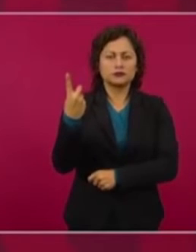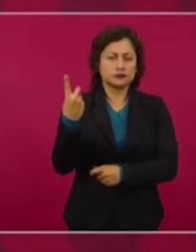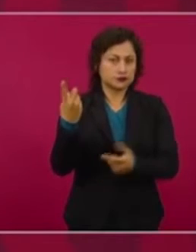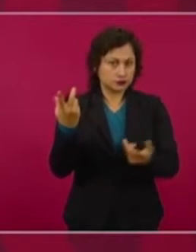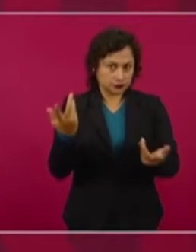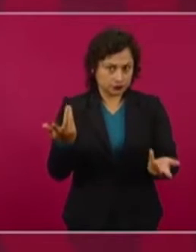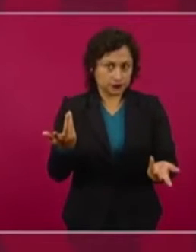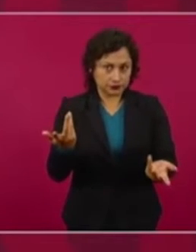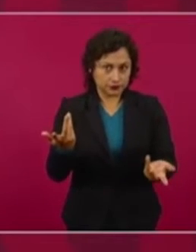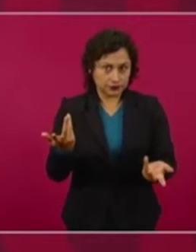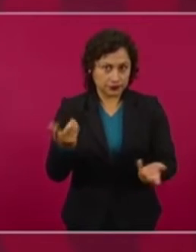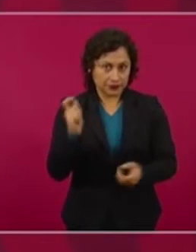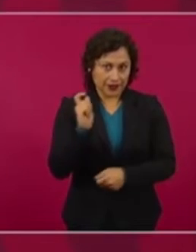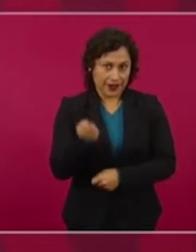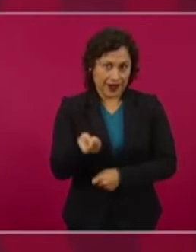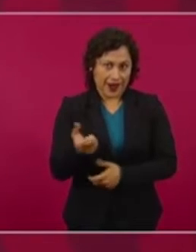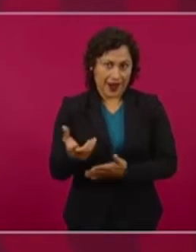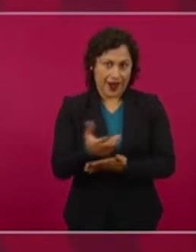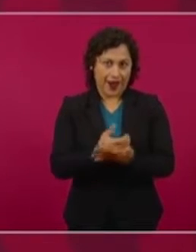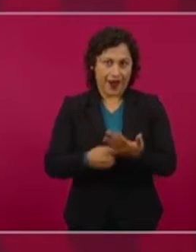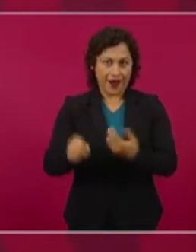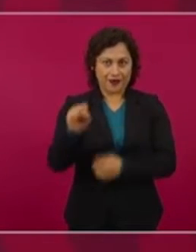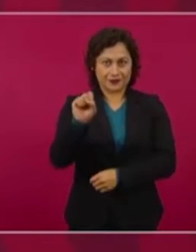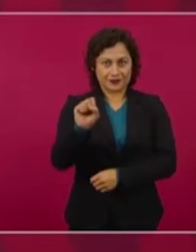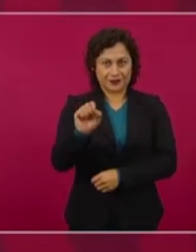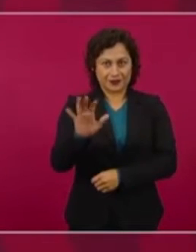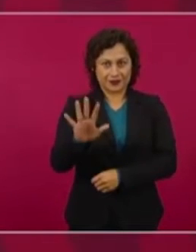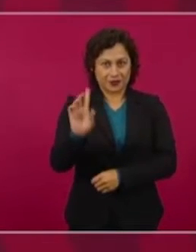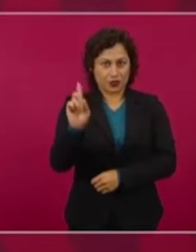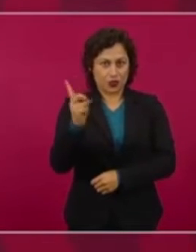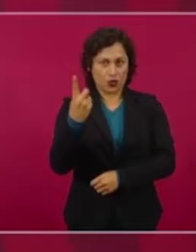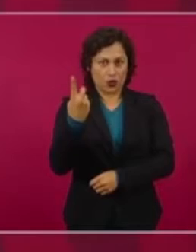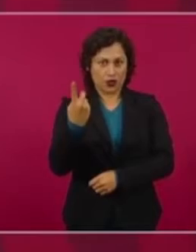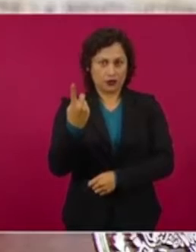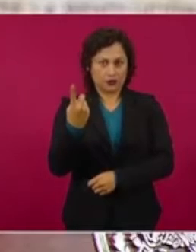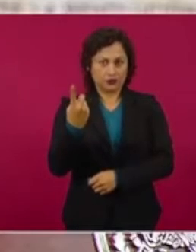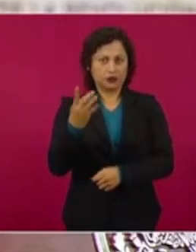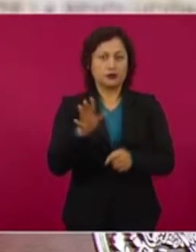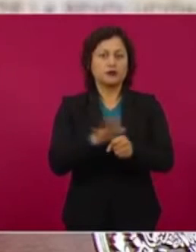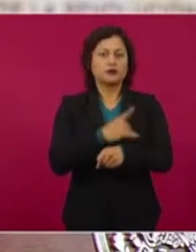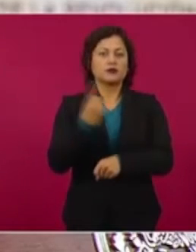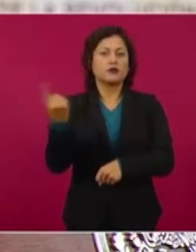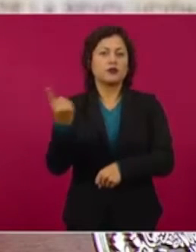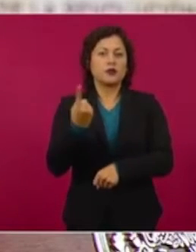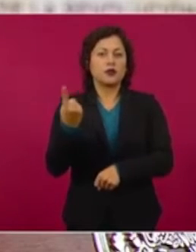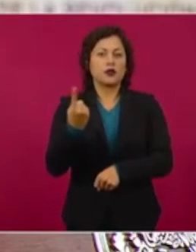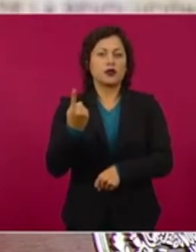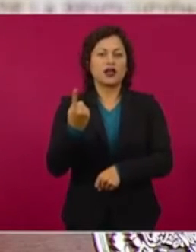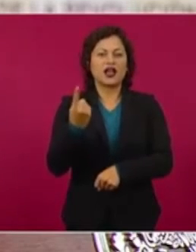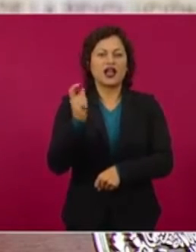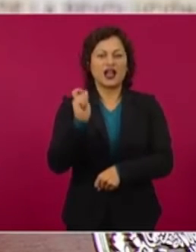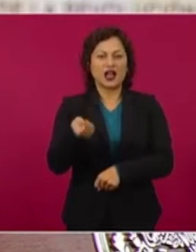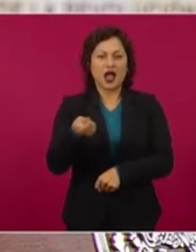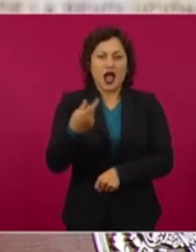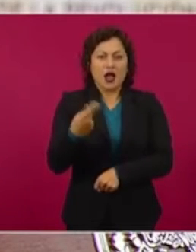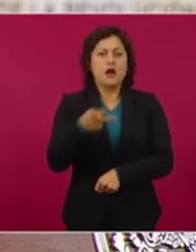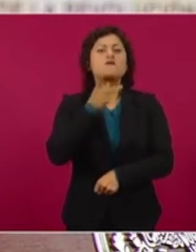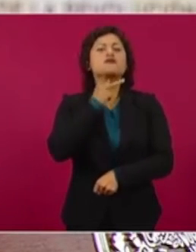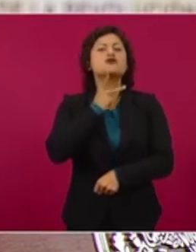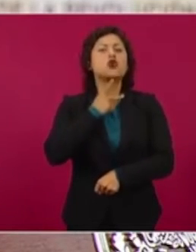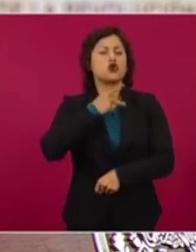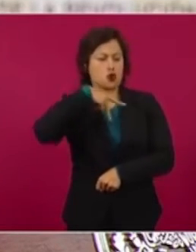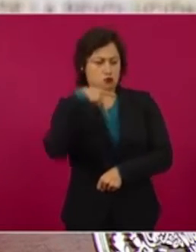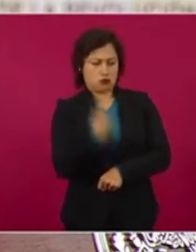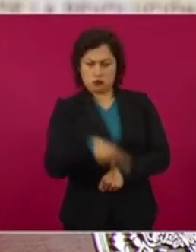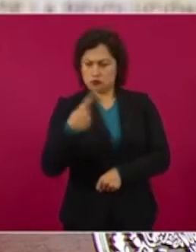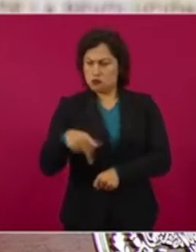pues son $65 de ganancia, porque no se le paga renta a la naturaleza. Es